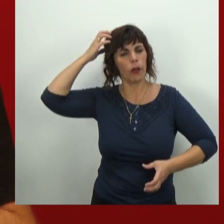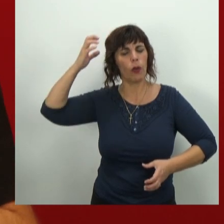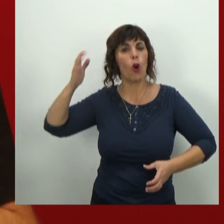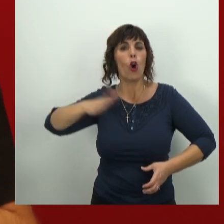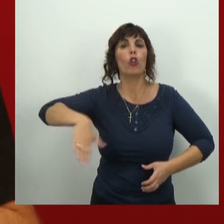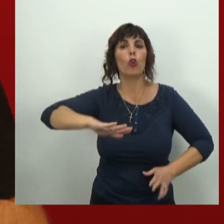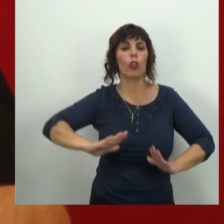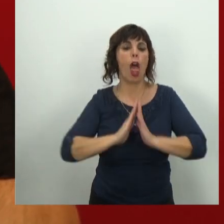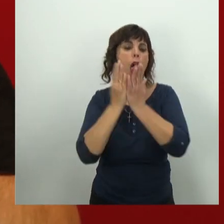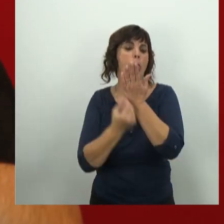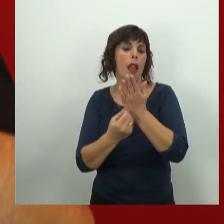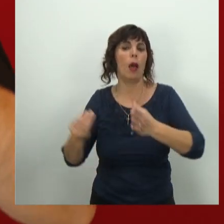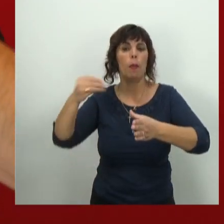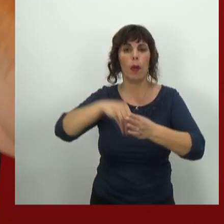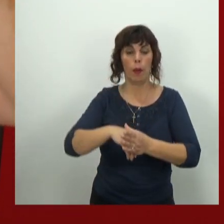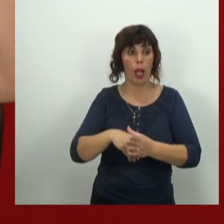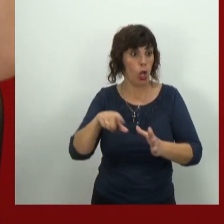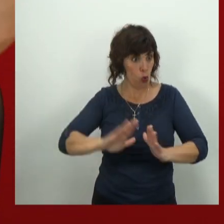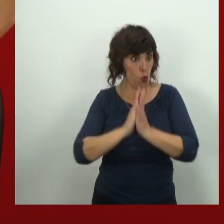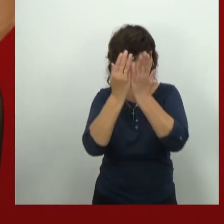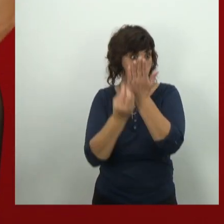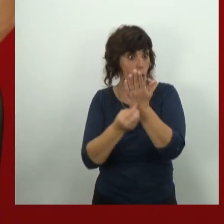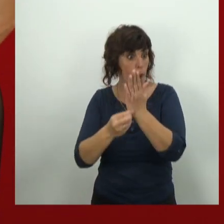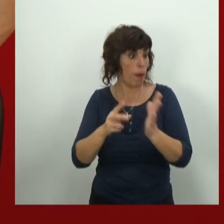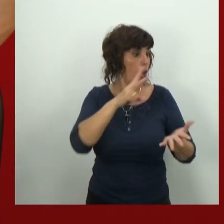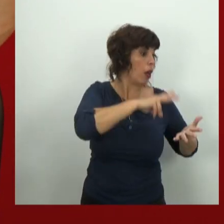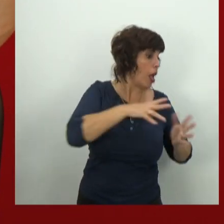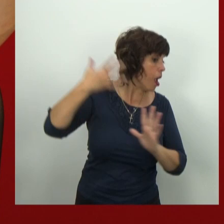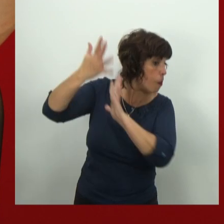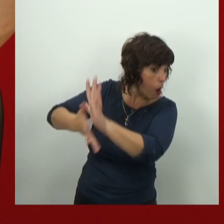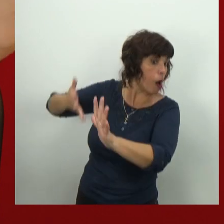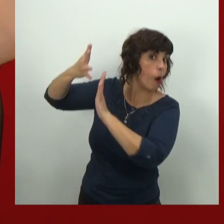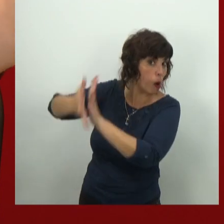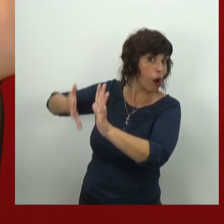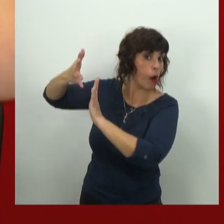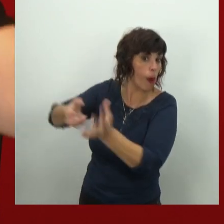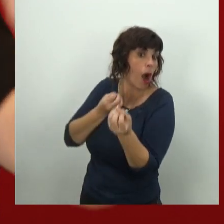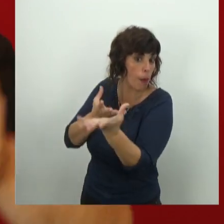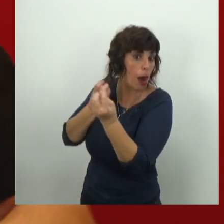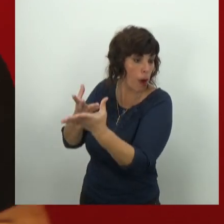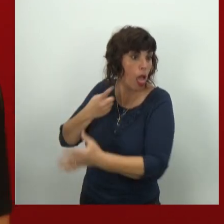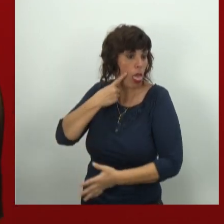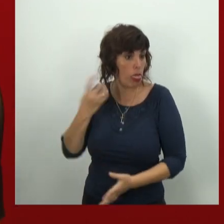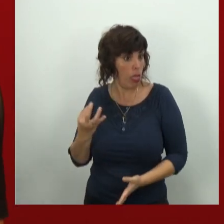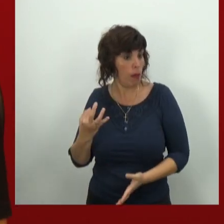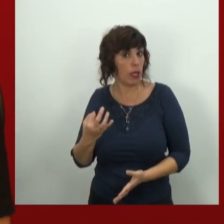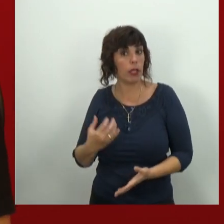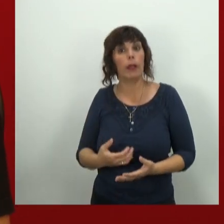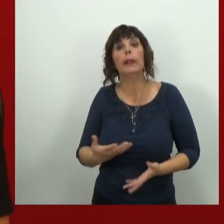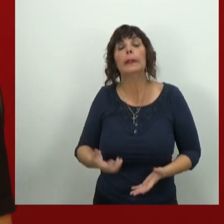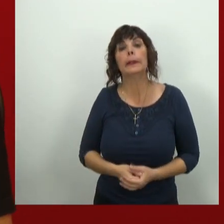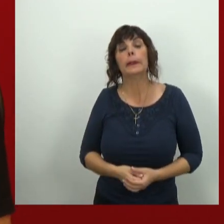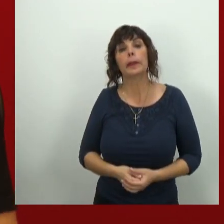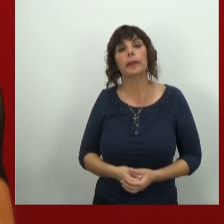palabra, proclama la palabra del reino. ¿Por qué Satanás tiene tanto miedo de la palabra del